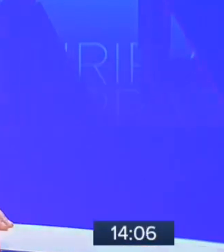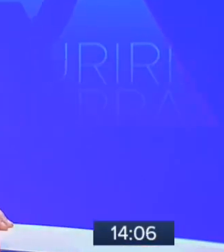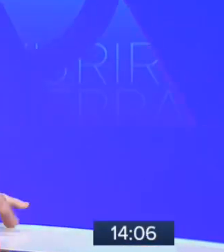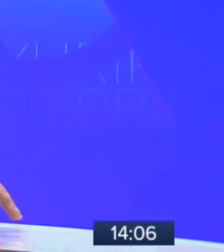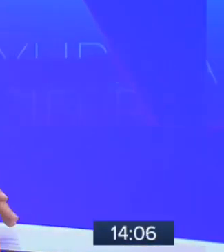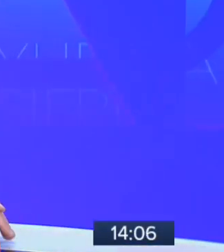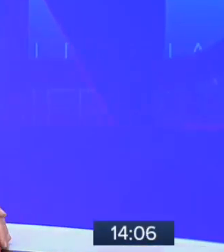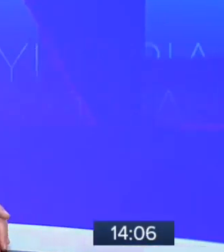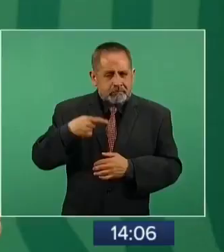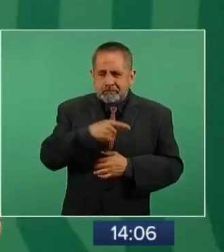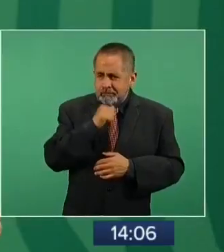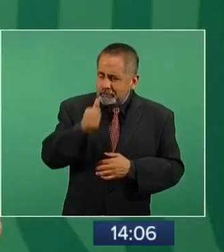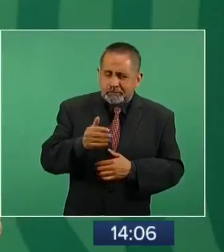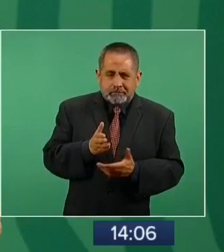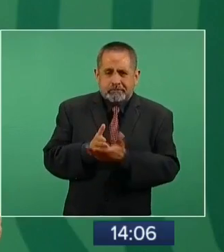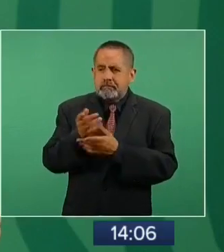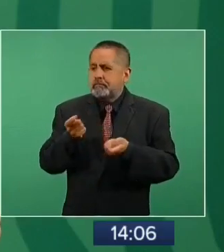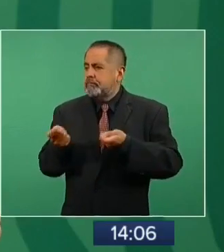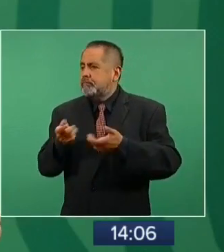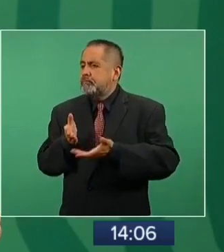palabra.